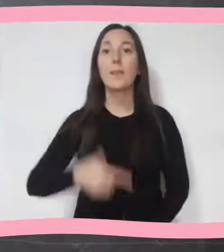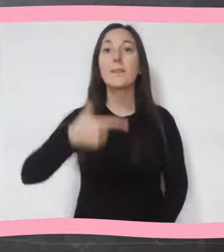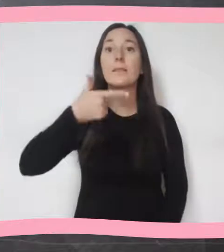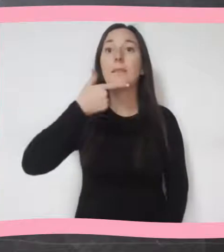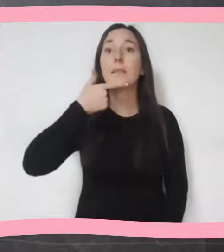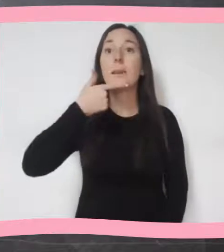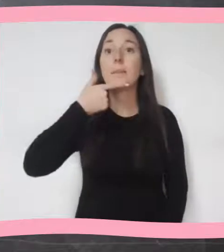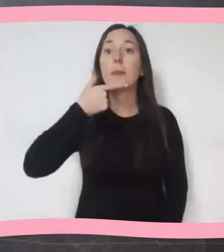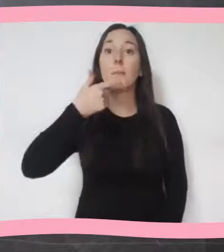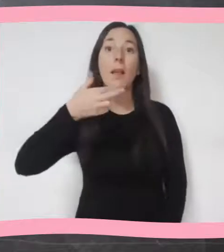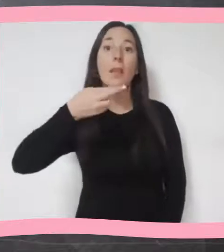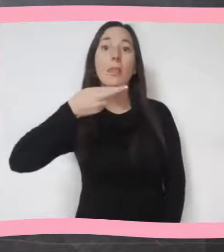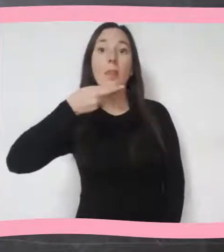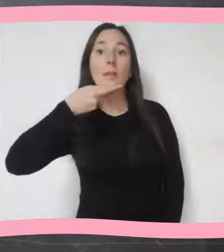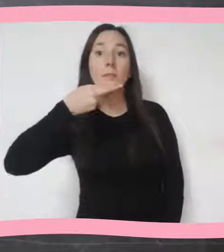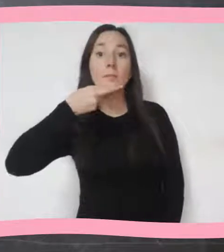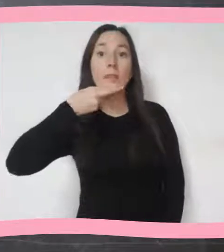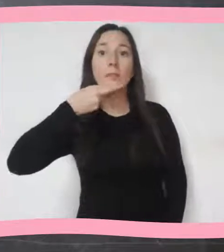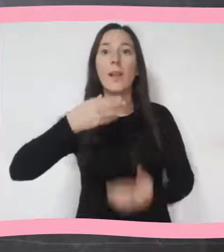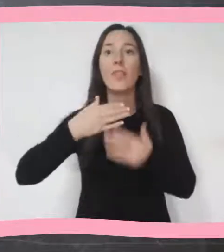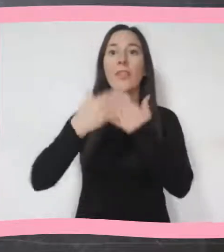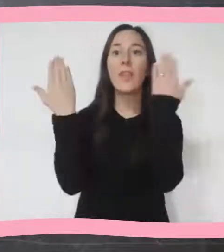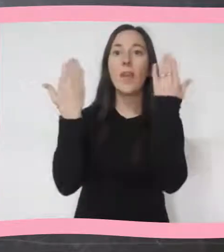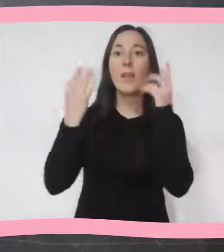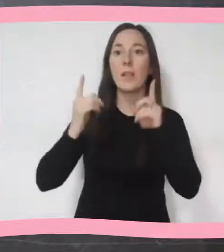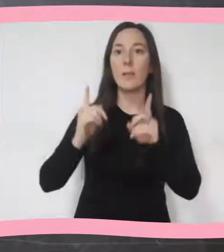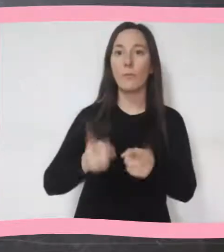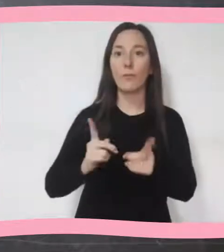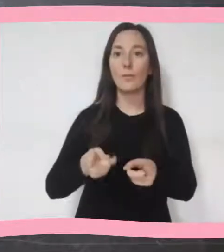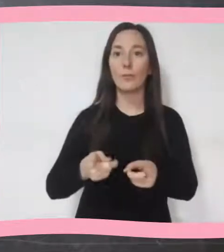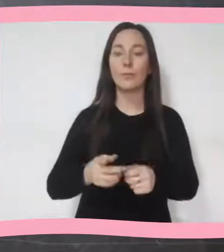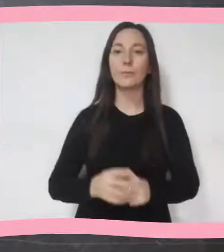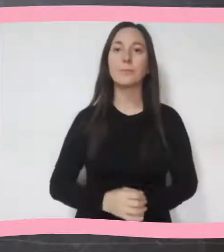17 de septiembre, día del profesor.